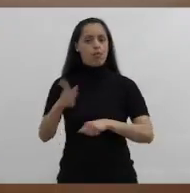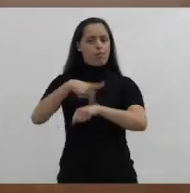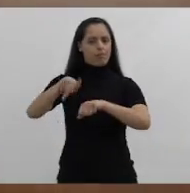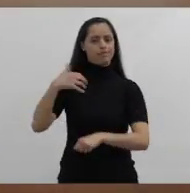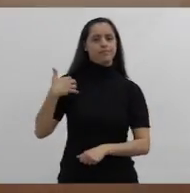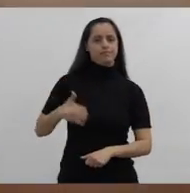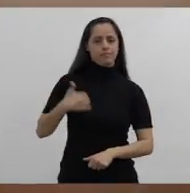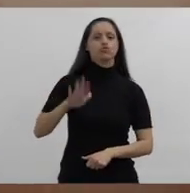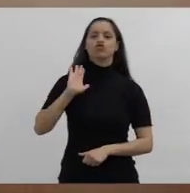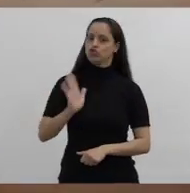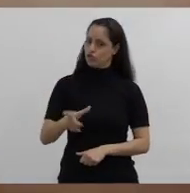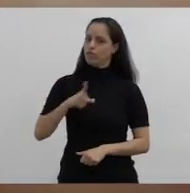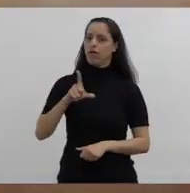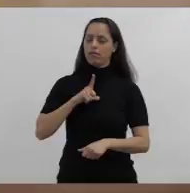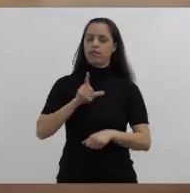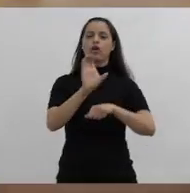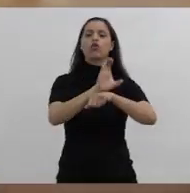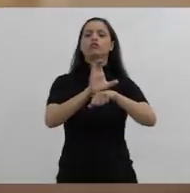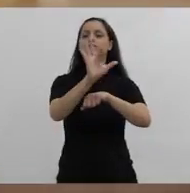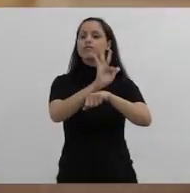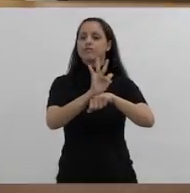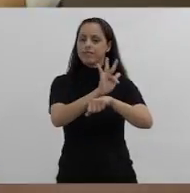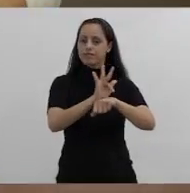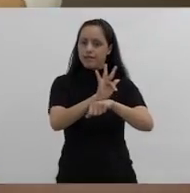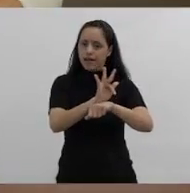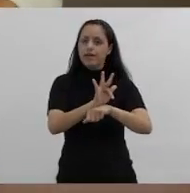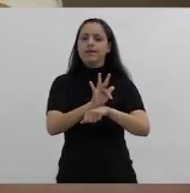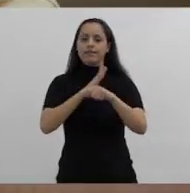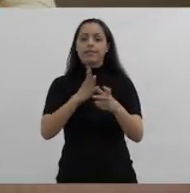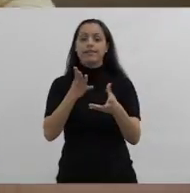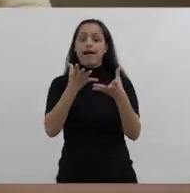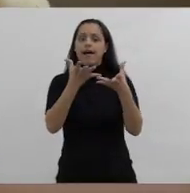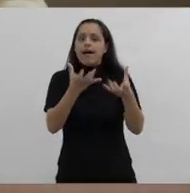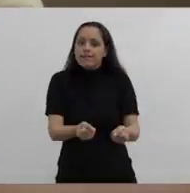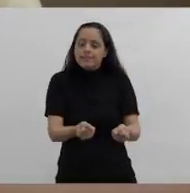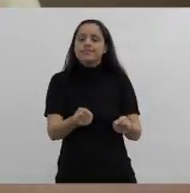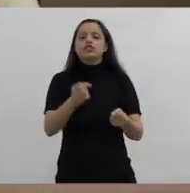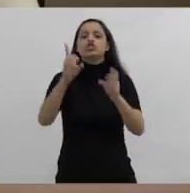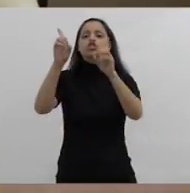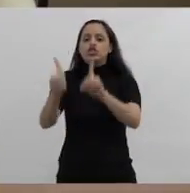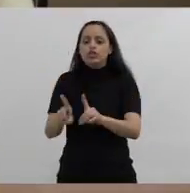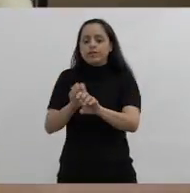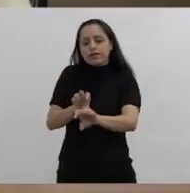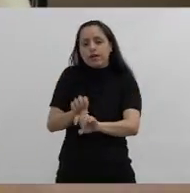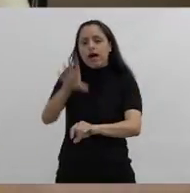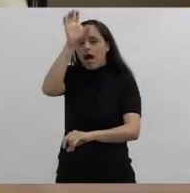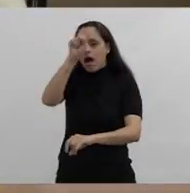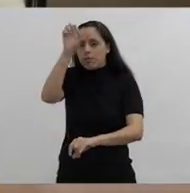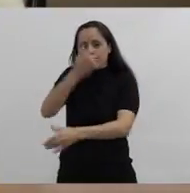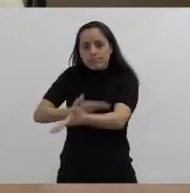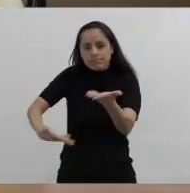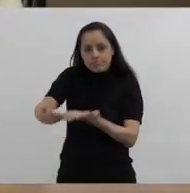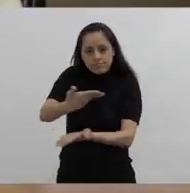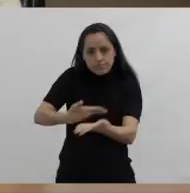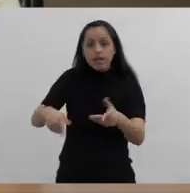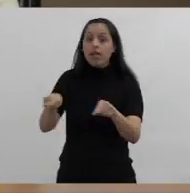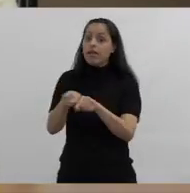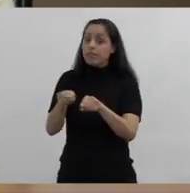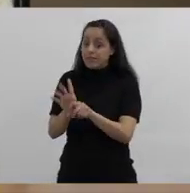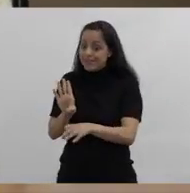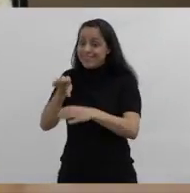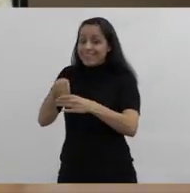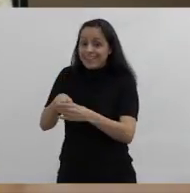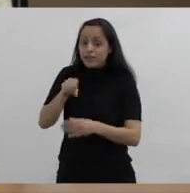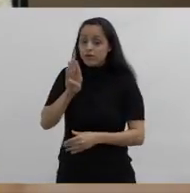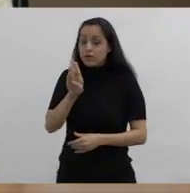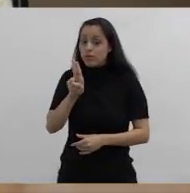En realidad el país tiene ya en su Constitución el reconocimiento del derecho a enseñar y aprender, y